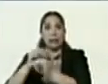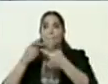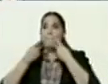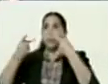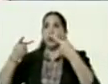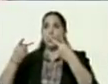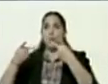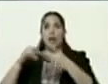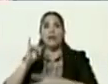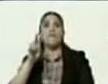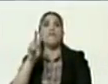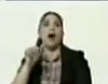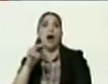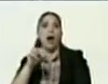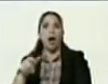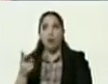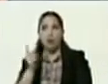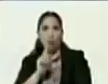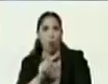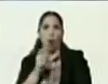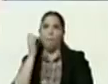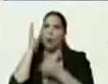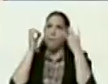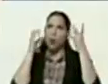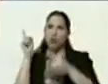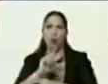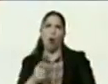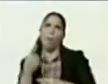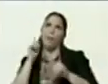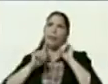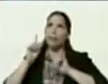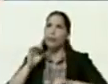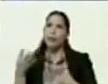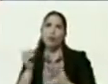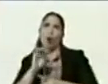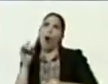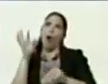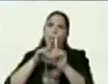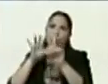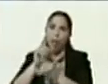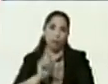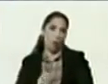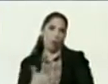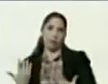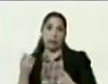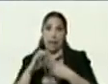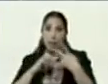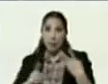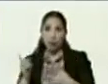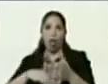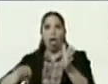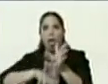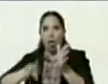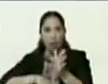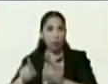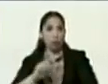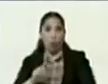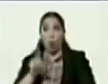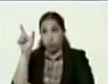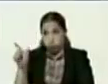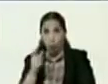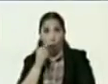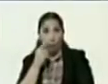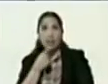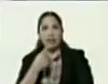Pozo, alias Nandito, no es una hipótesis, no es una curación, no es una especulación, no son elementos retóricos, no. Es alias Nandito